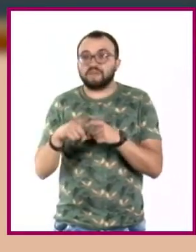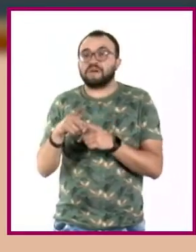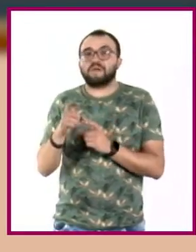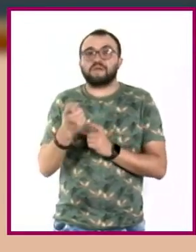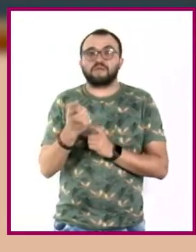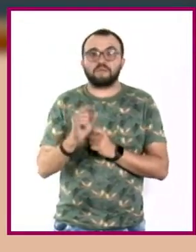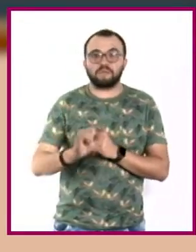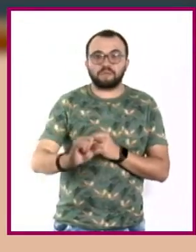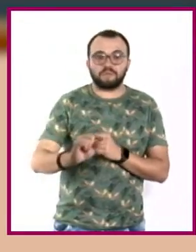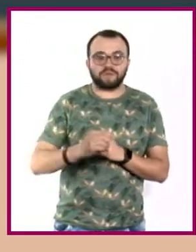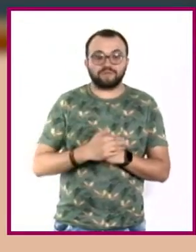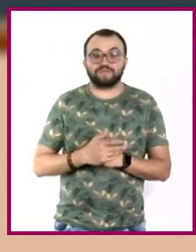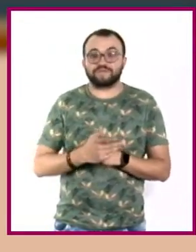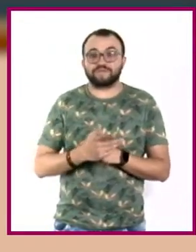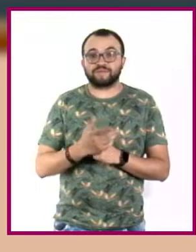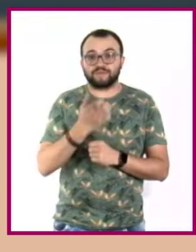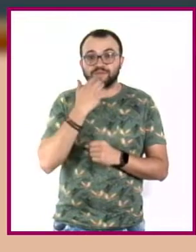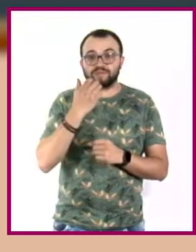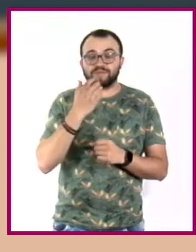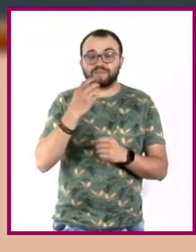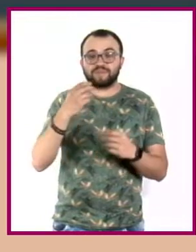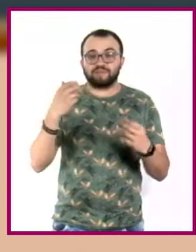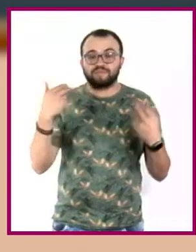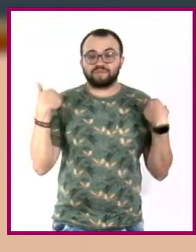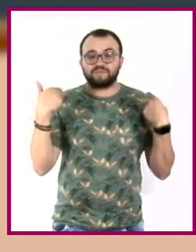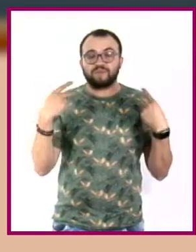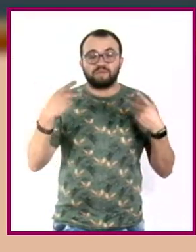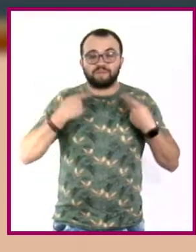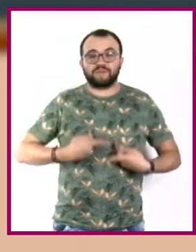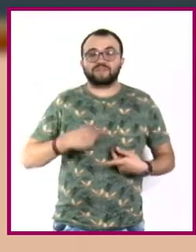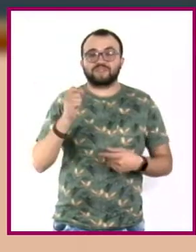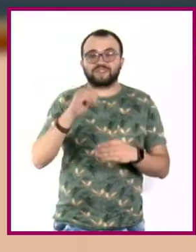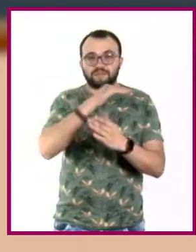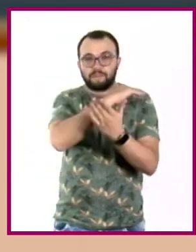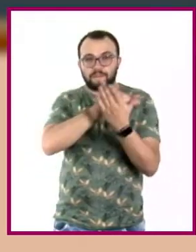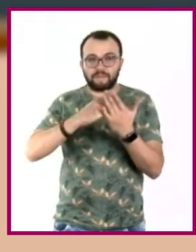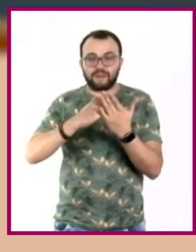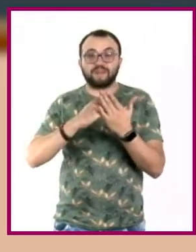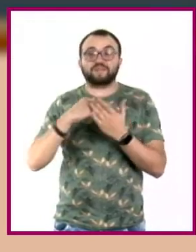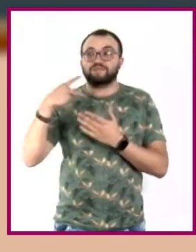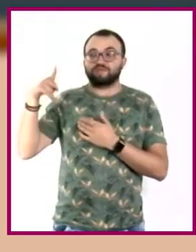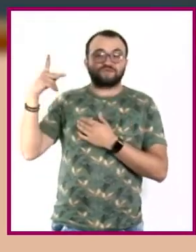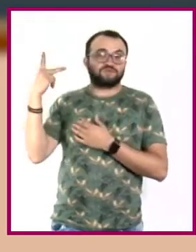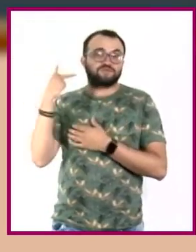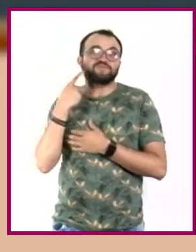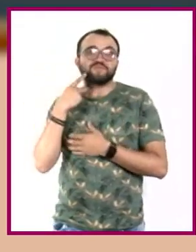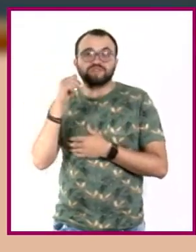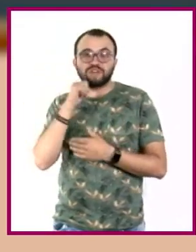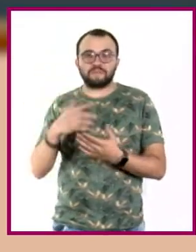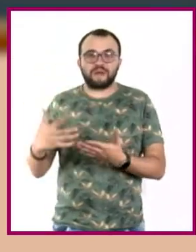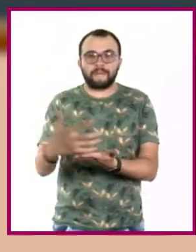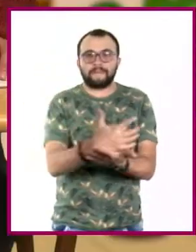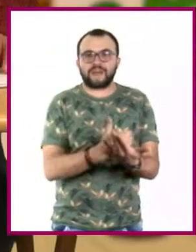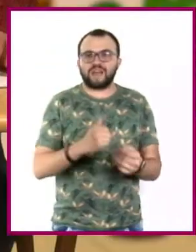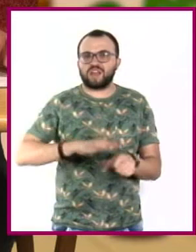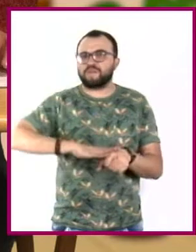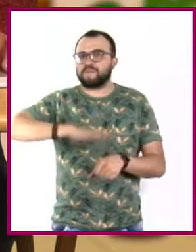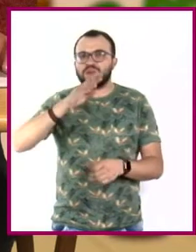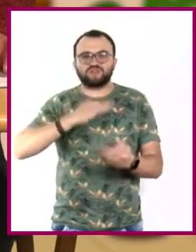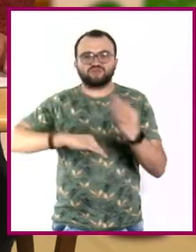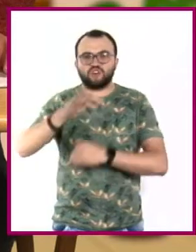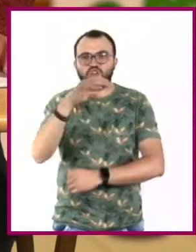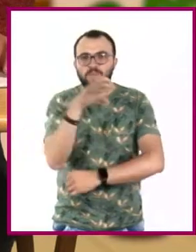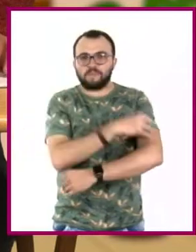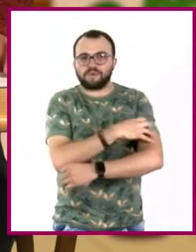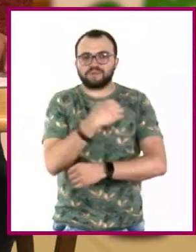se dio cuenta de que no tenían muchas oportunidades de representación. La élite política acaparaba todo el poder. Las